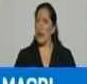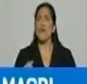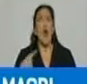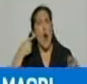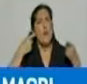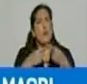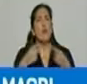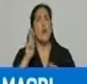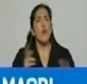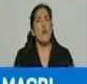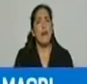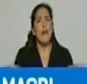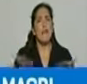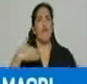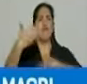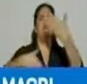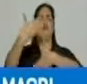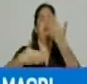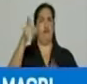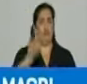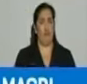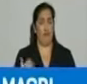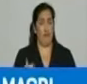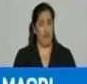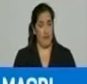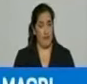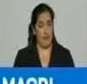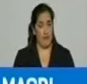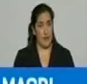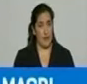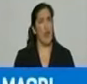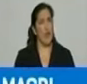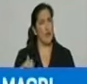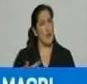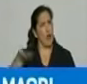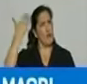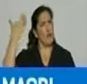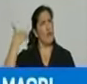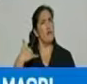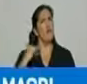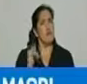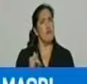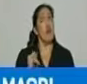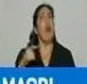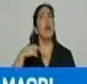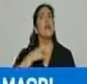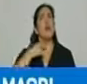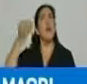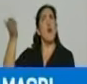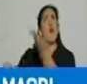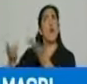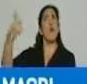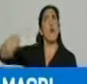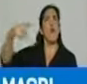crecer. Y les he dicho que por la meta que quiero que se me juzgue, es si pude